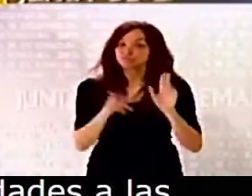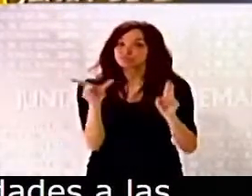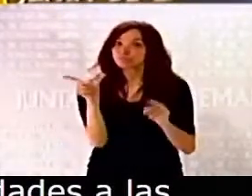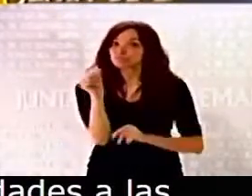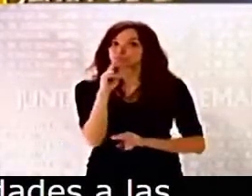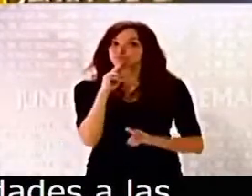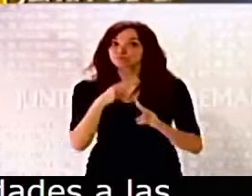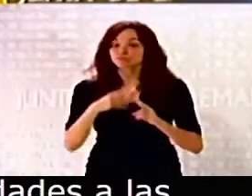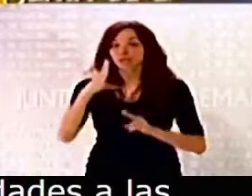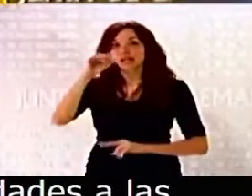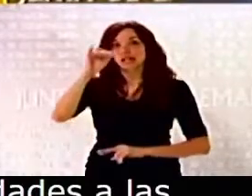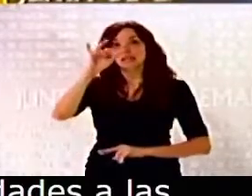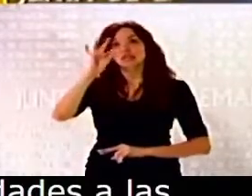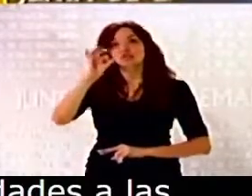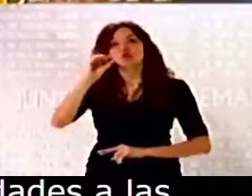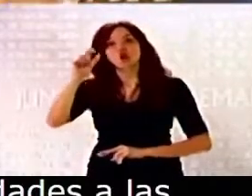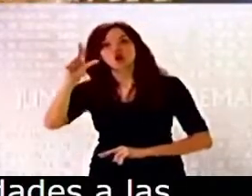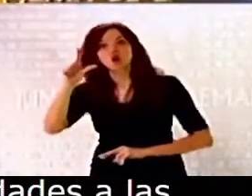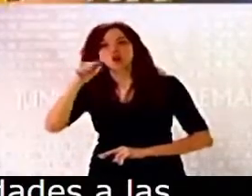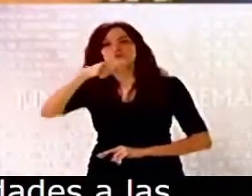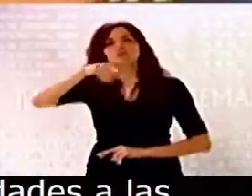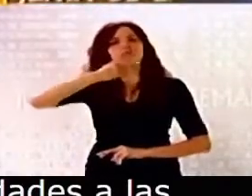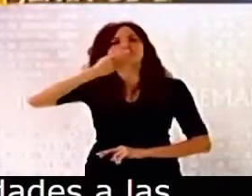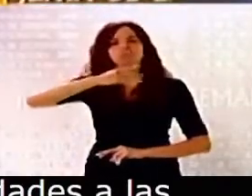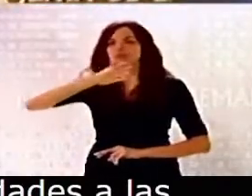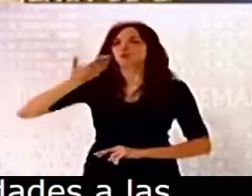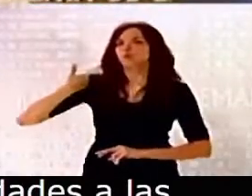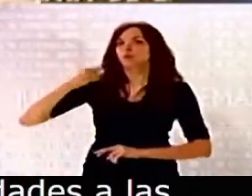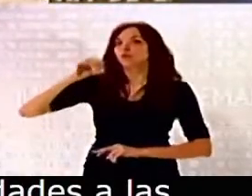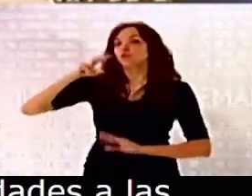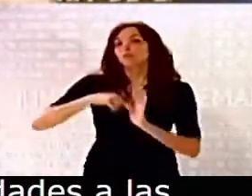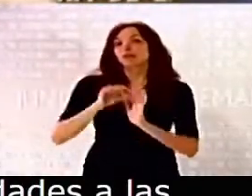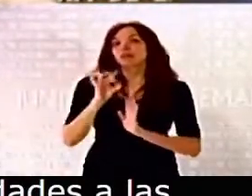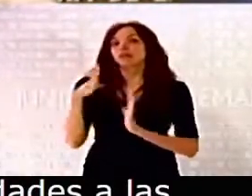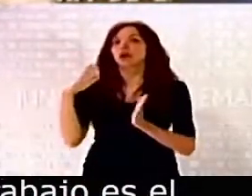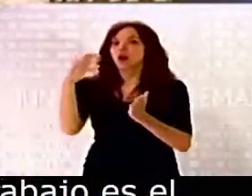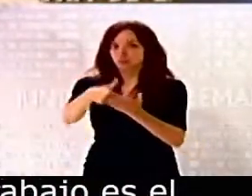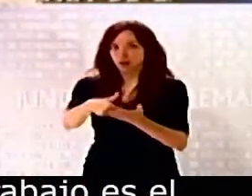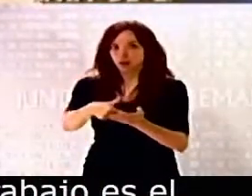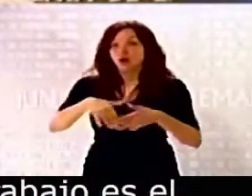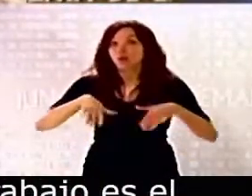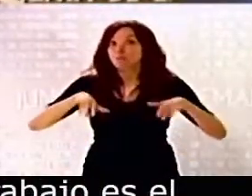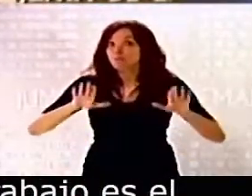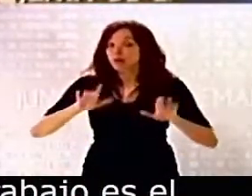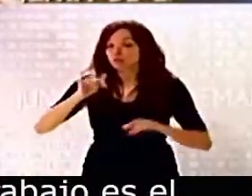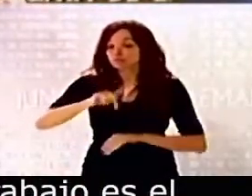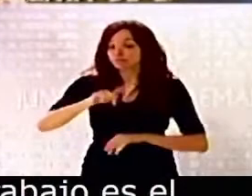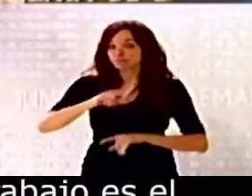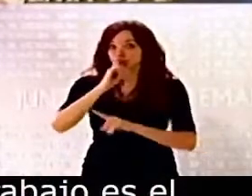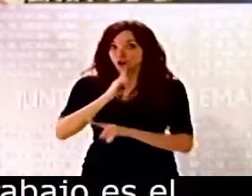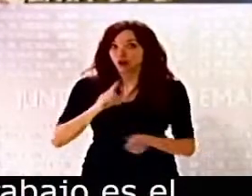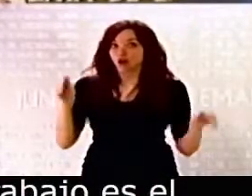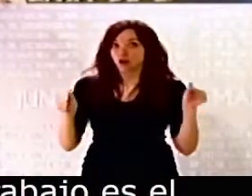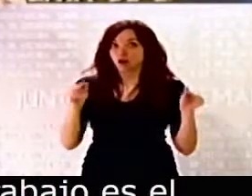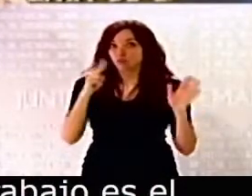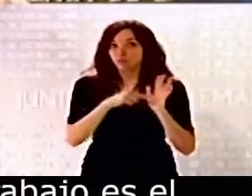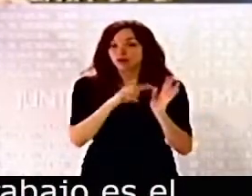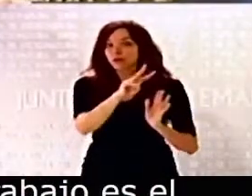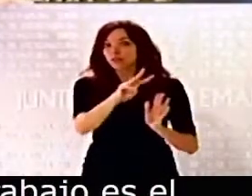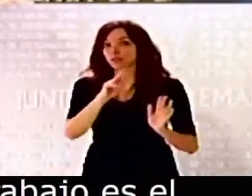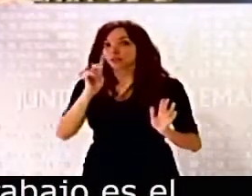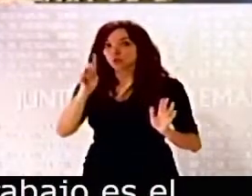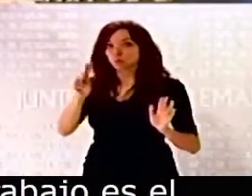que ustedes ya conocen porque venimos convocándolo desde el año 15 hasta ahora. Solo que en esta convocatoria del año 21